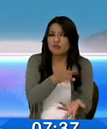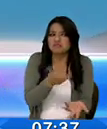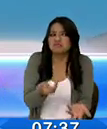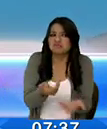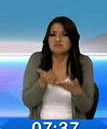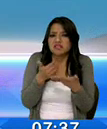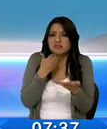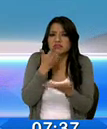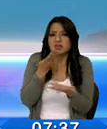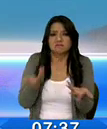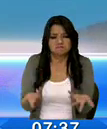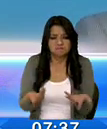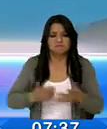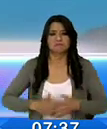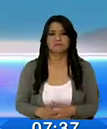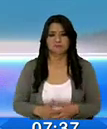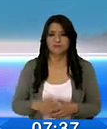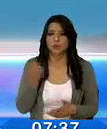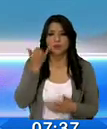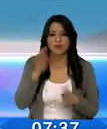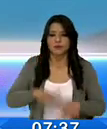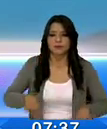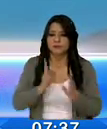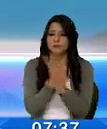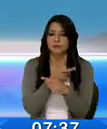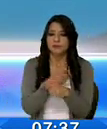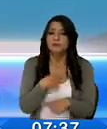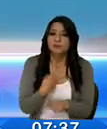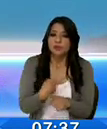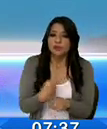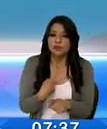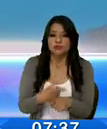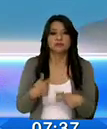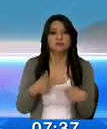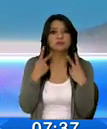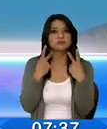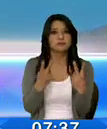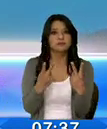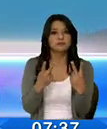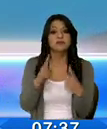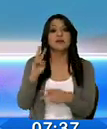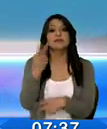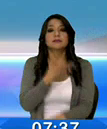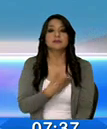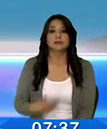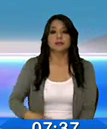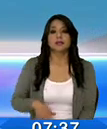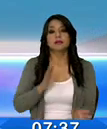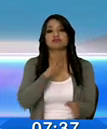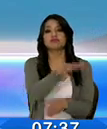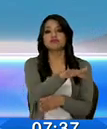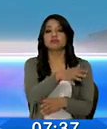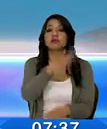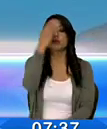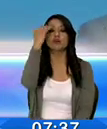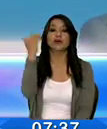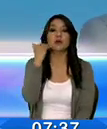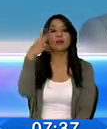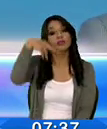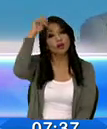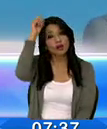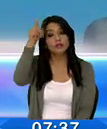tipo de sentido. No hay un incentivo a la producción. Por otro lado, vemos cómo Diosdado Cabello se reúne en Corea del Norte y el